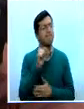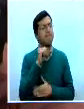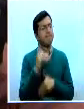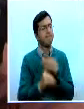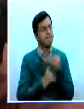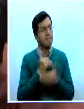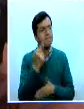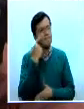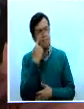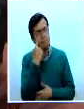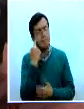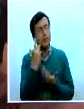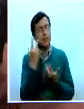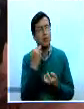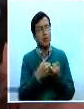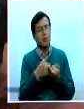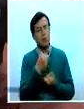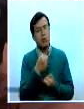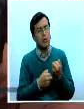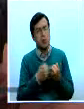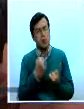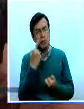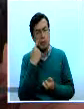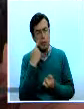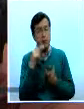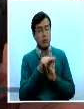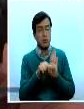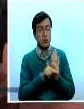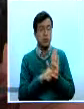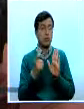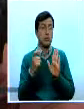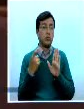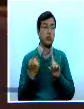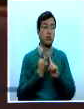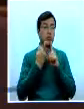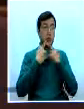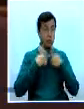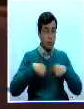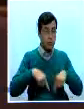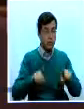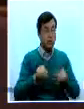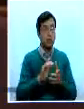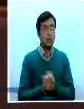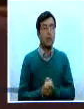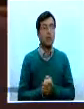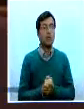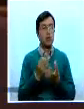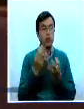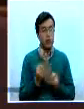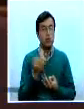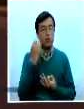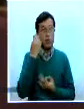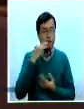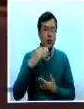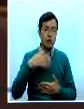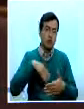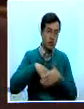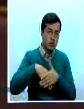los nudos o los puntos críticos para la normativa que tiene que expedirse en primer término y cumplir en el plazo establecido